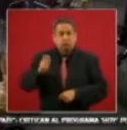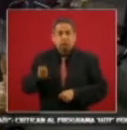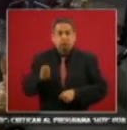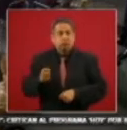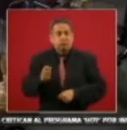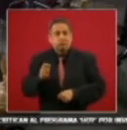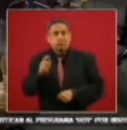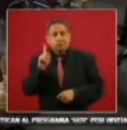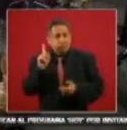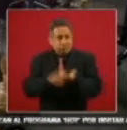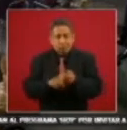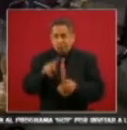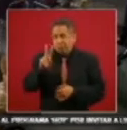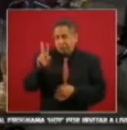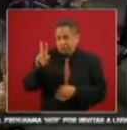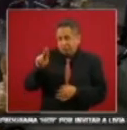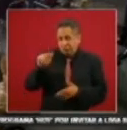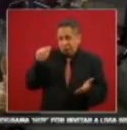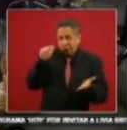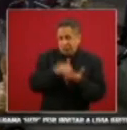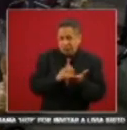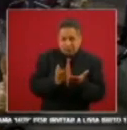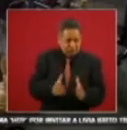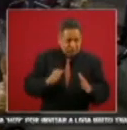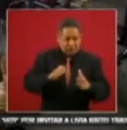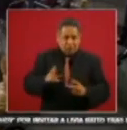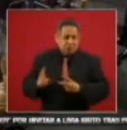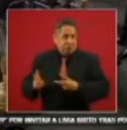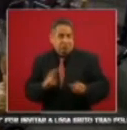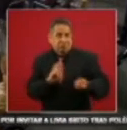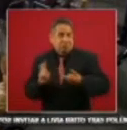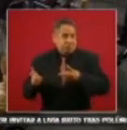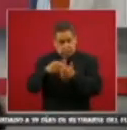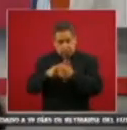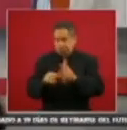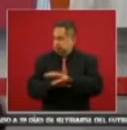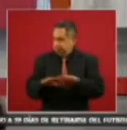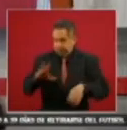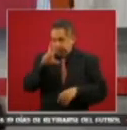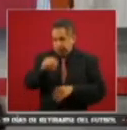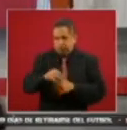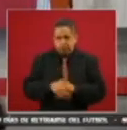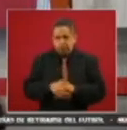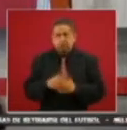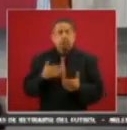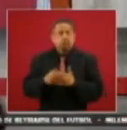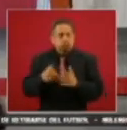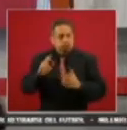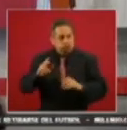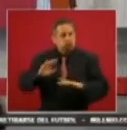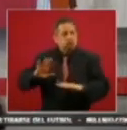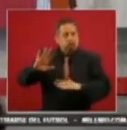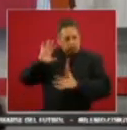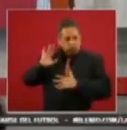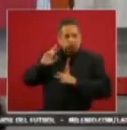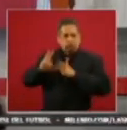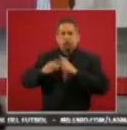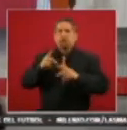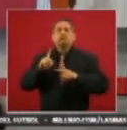eran 80,000 barriles diarios los que se robaban. El compromiso es